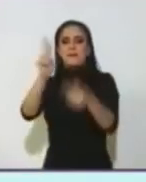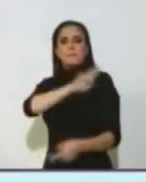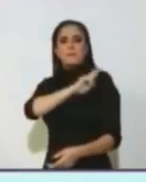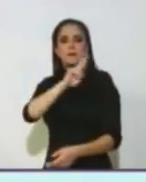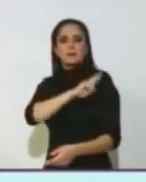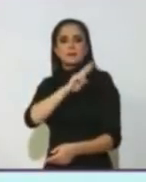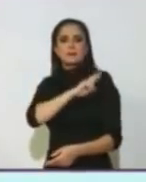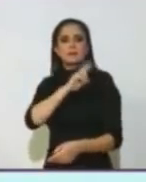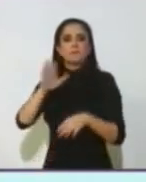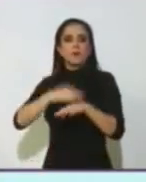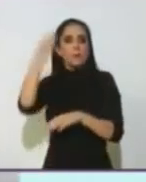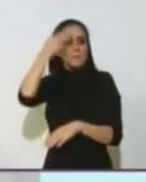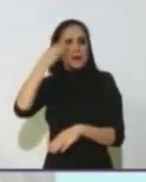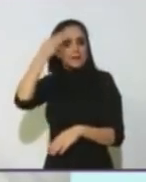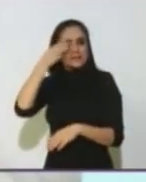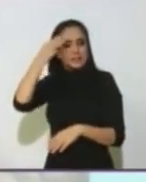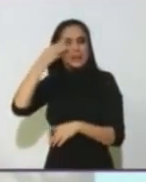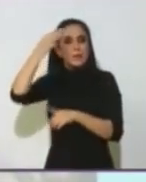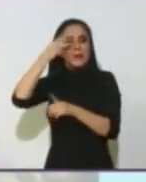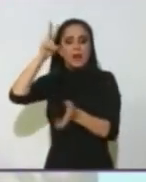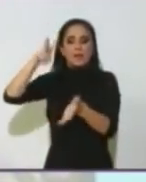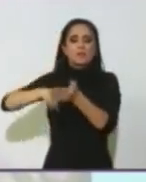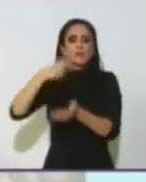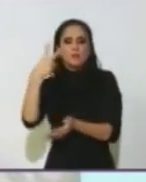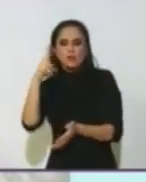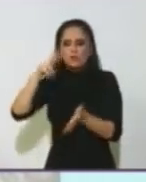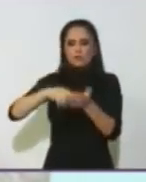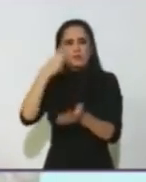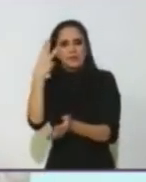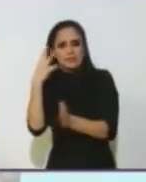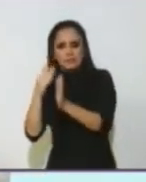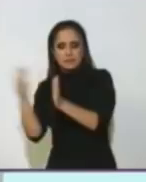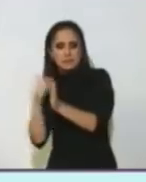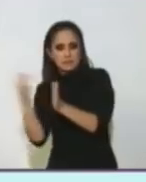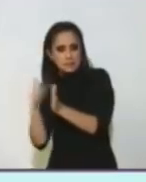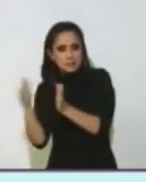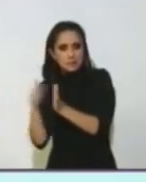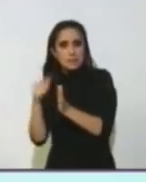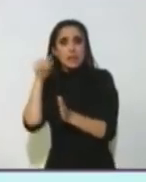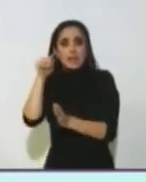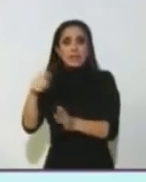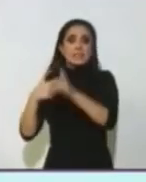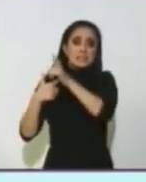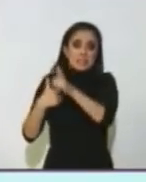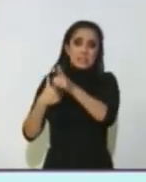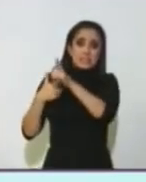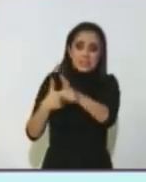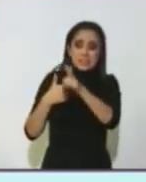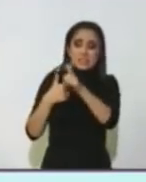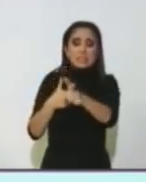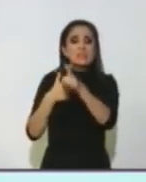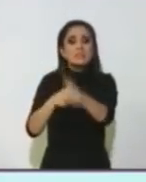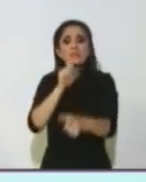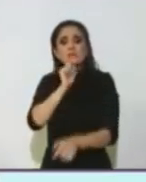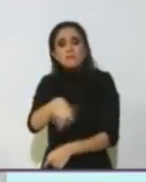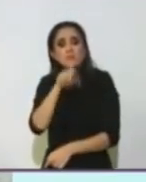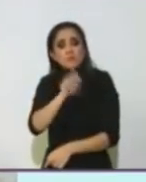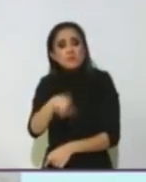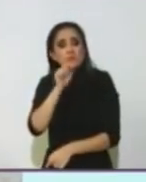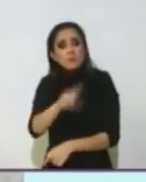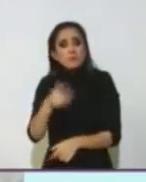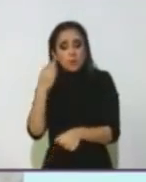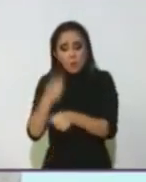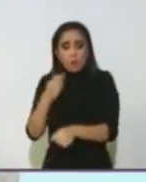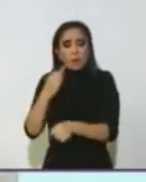obrador en 2000 en 2002 2003 y así ha continuado hasta la fecha esos son de los grandes